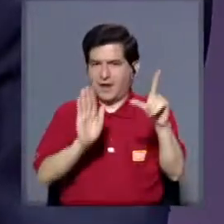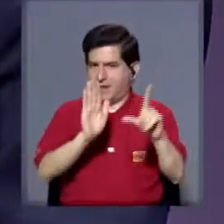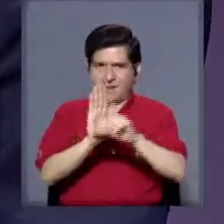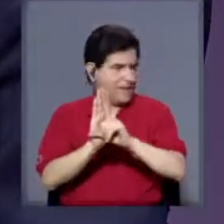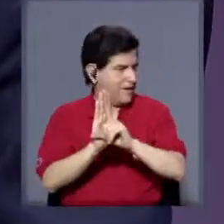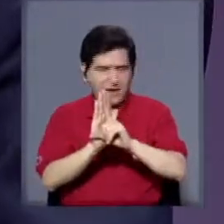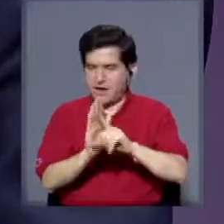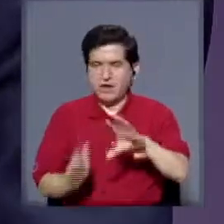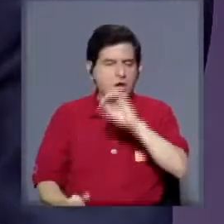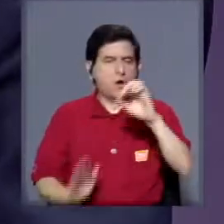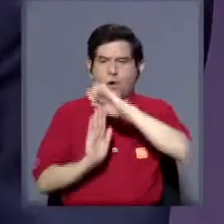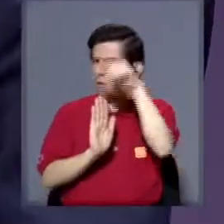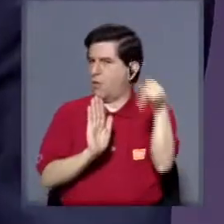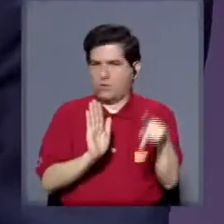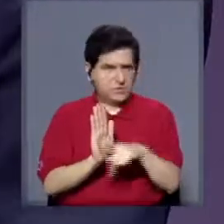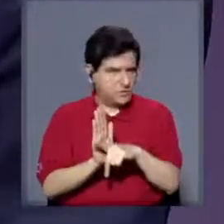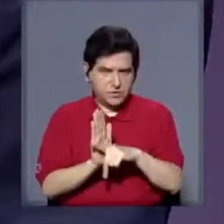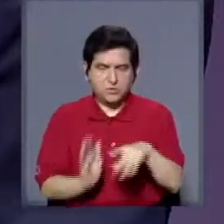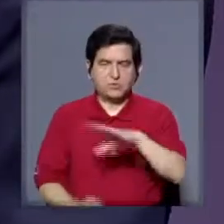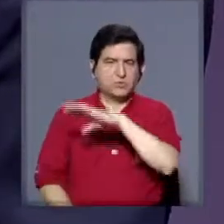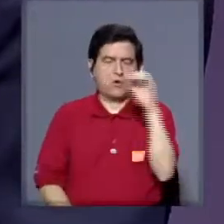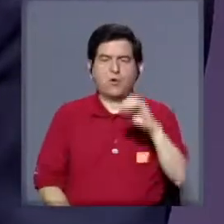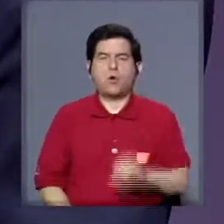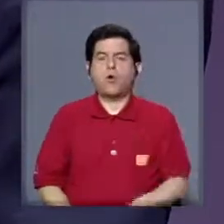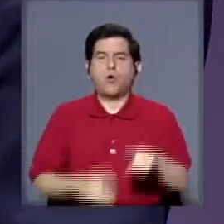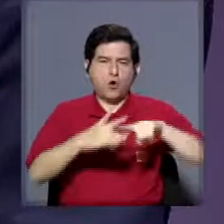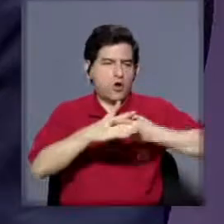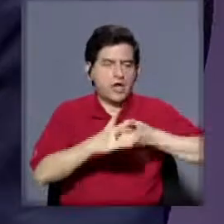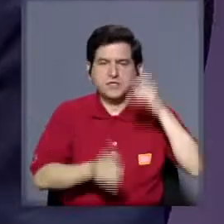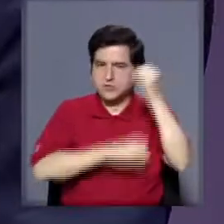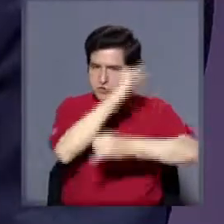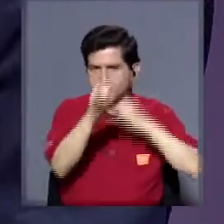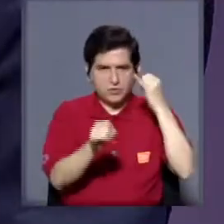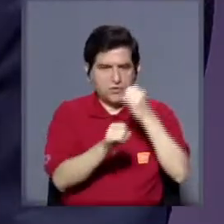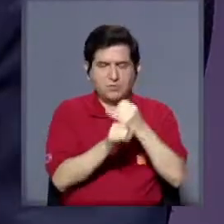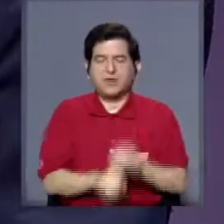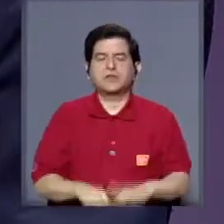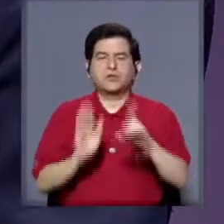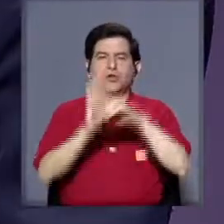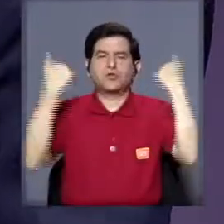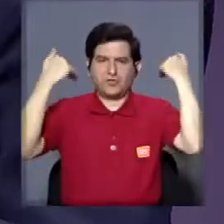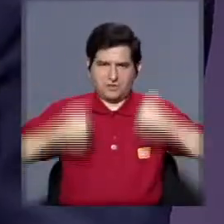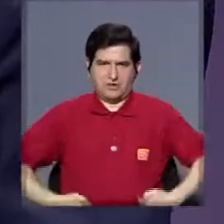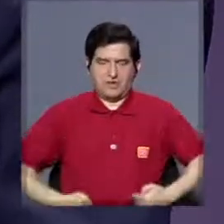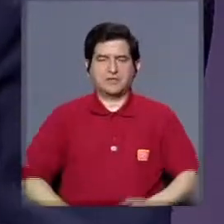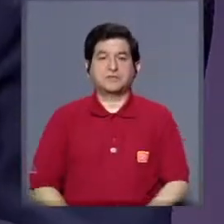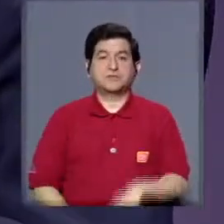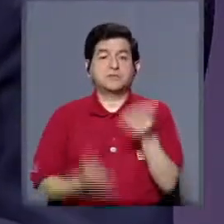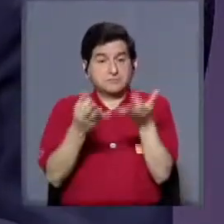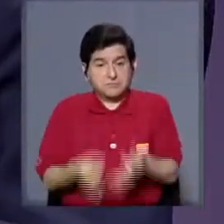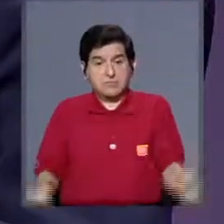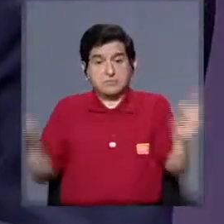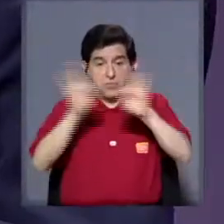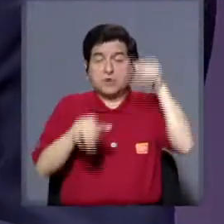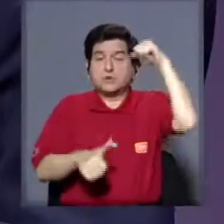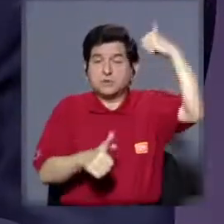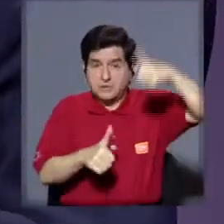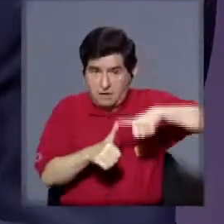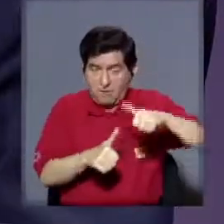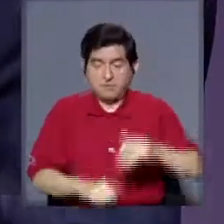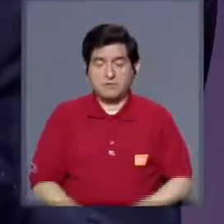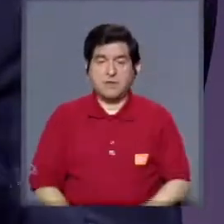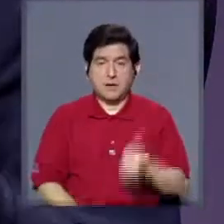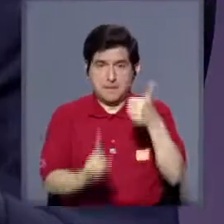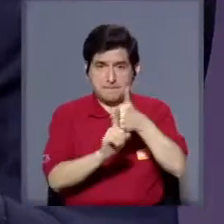ni de la constitución ni de los instrumentos internacionales de derechos humanos y aquí vale la pena recordar que incluso